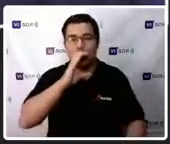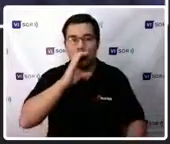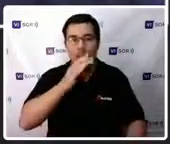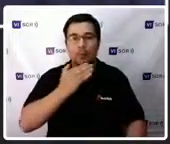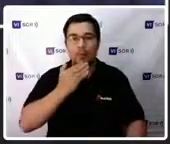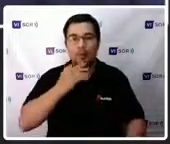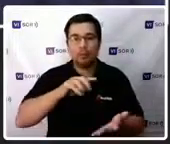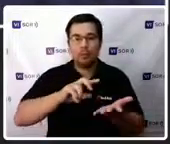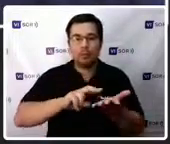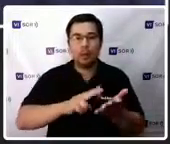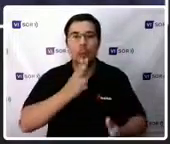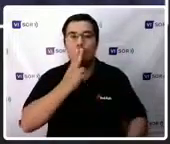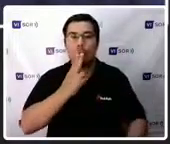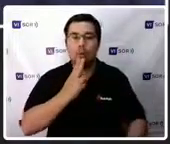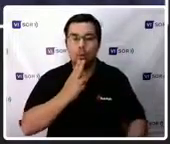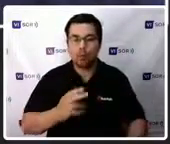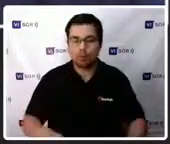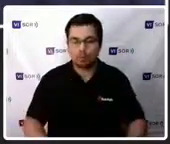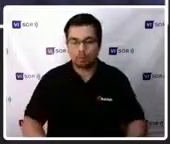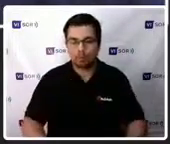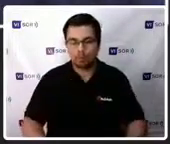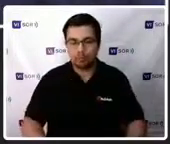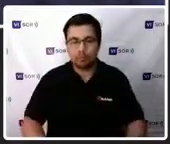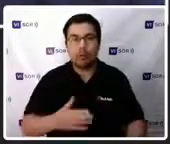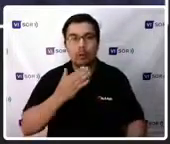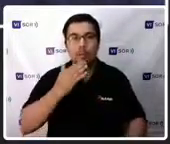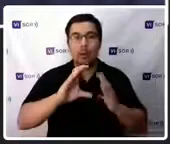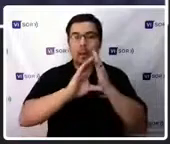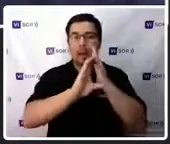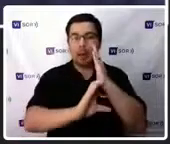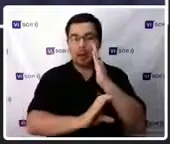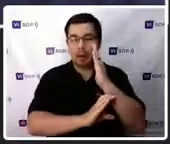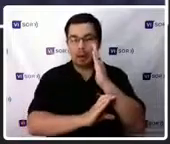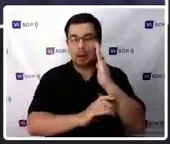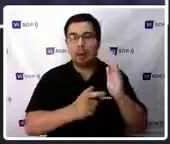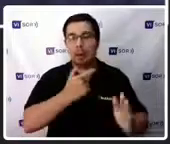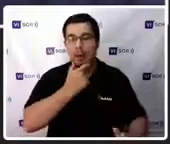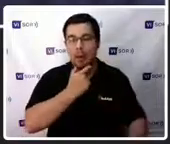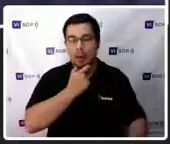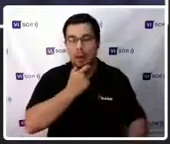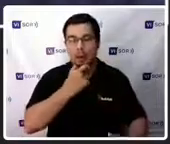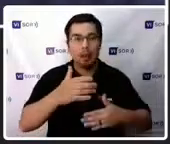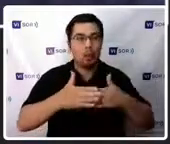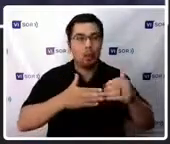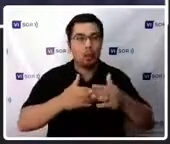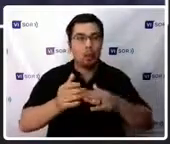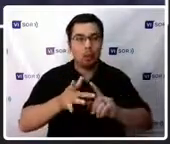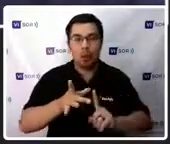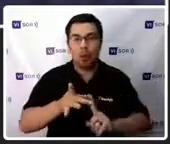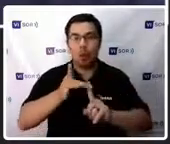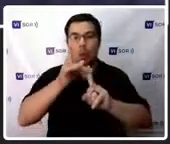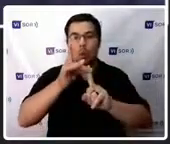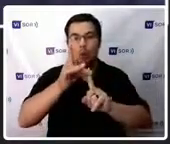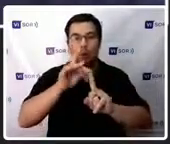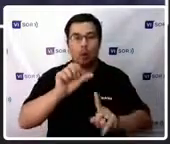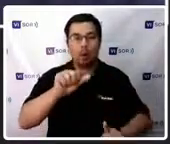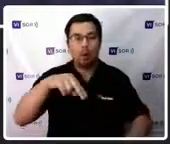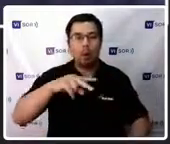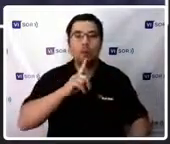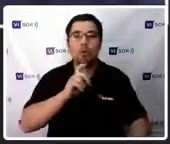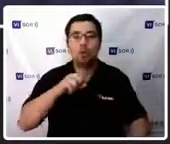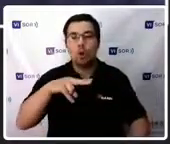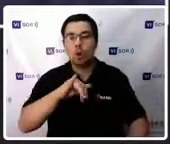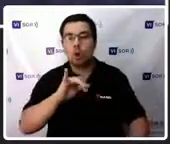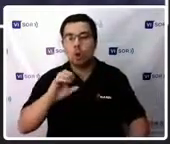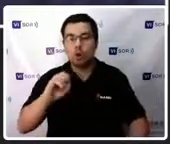en Puerto Montt. Ya, y la carrera en inglés, ¿no es cierto?, que es la gemela de esta carrera, se dicta solamente en las sedes de Antonio Varas en Santiago